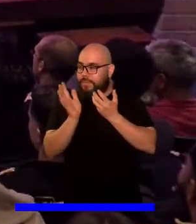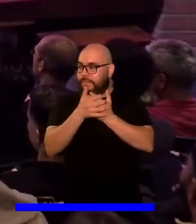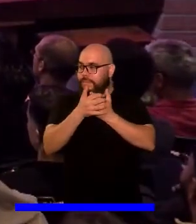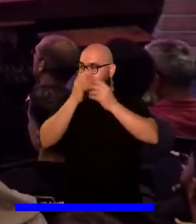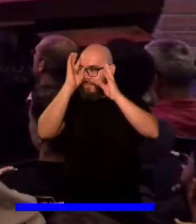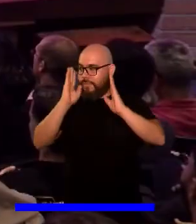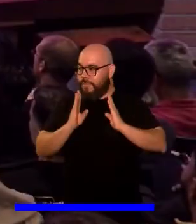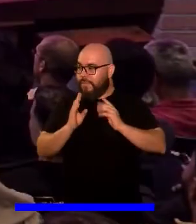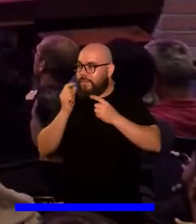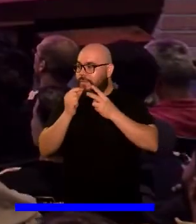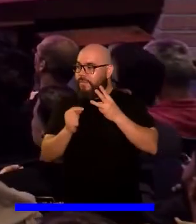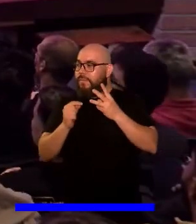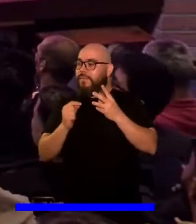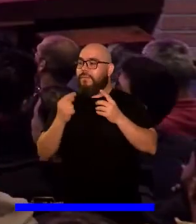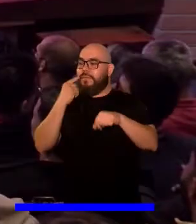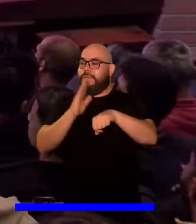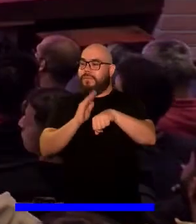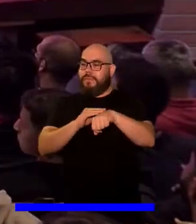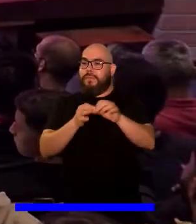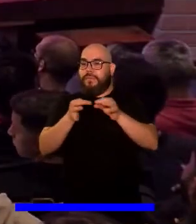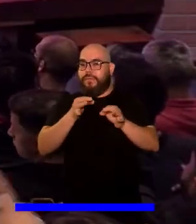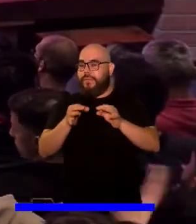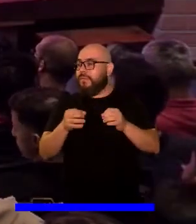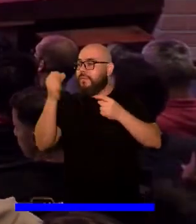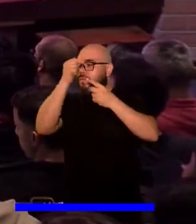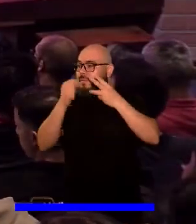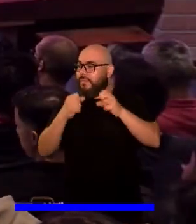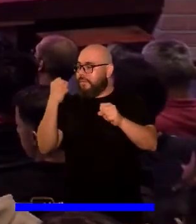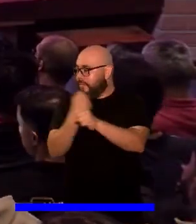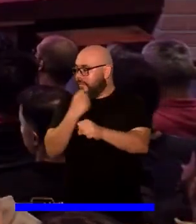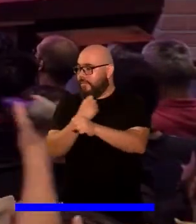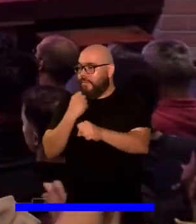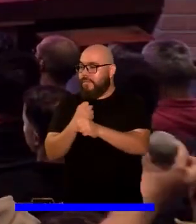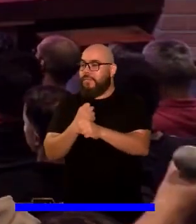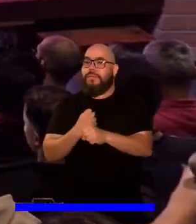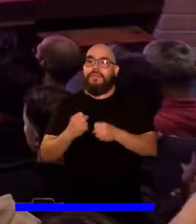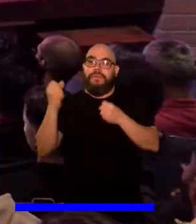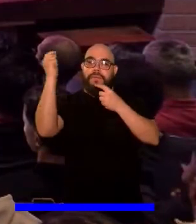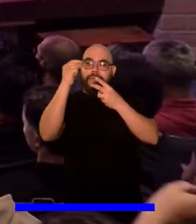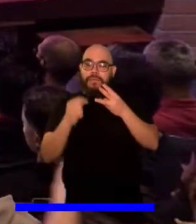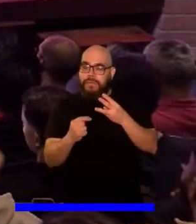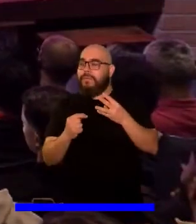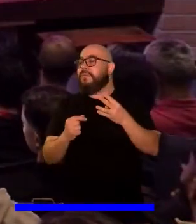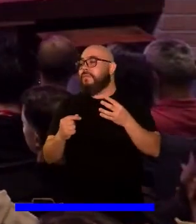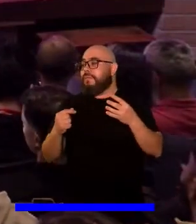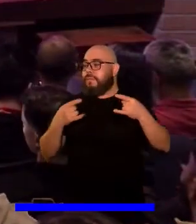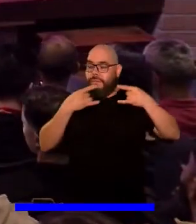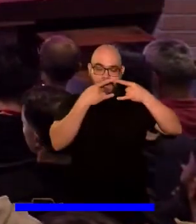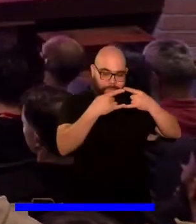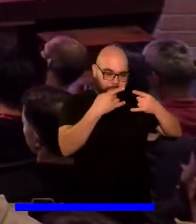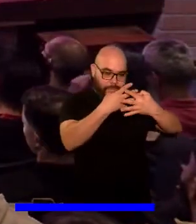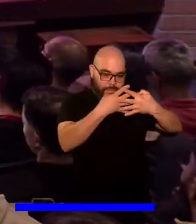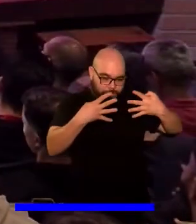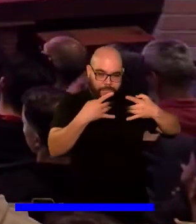era justo eso. Porque es que, solo para, digamos, elaborar un poco en ello, los tensores han estado desde el desarrollo de